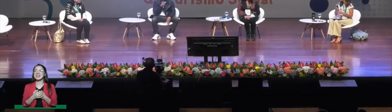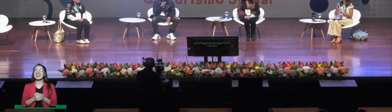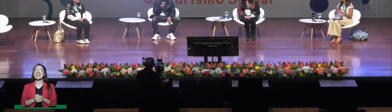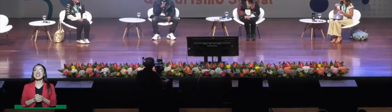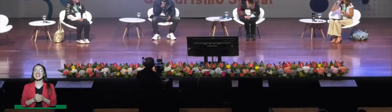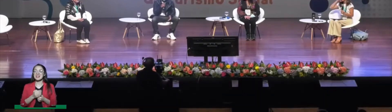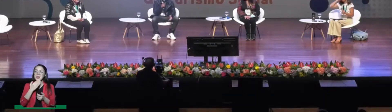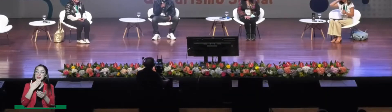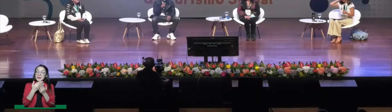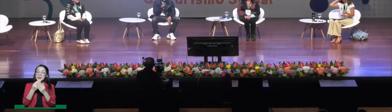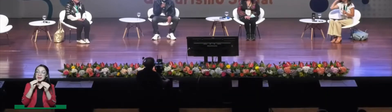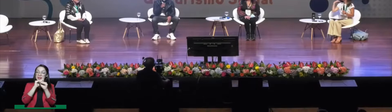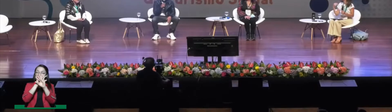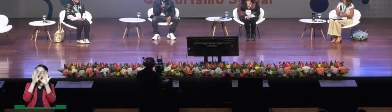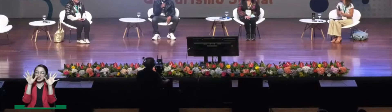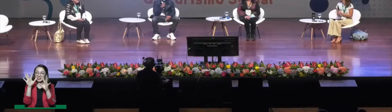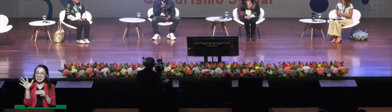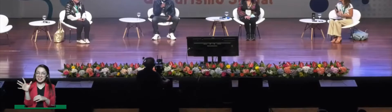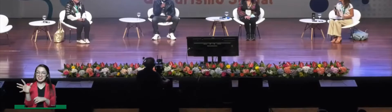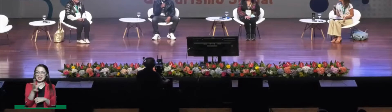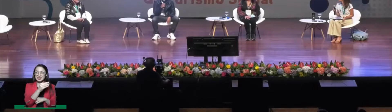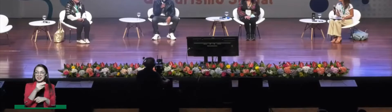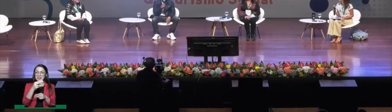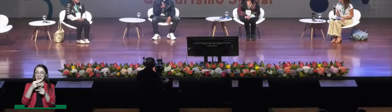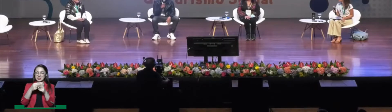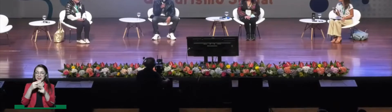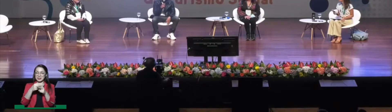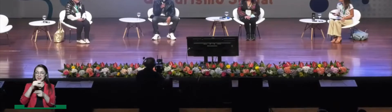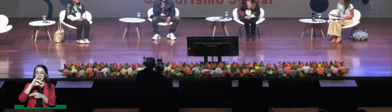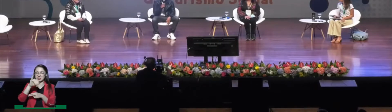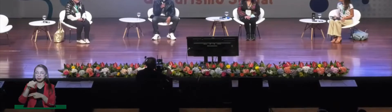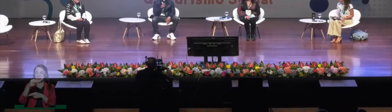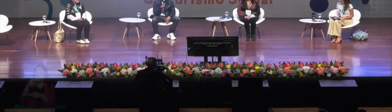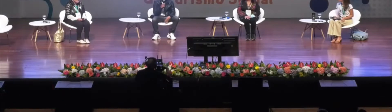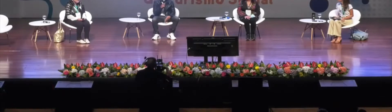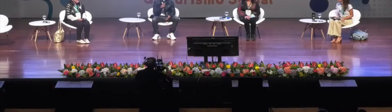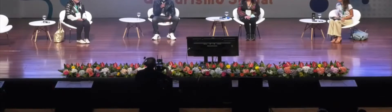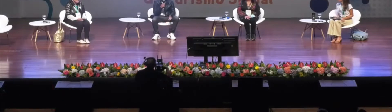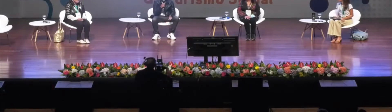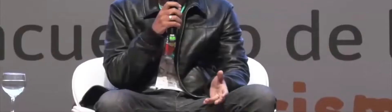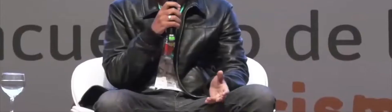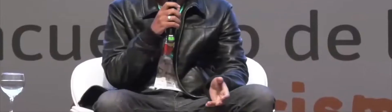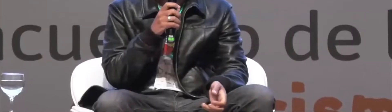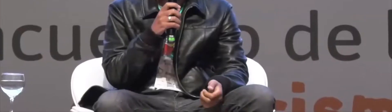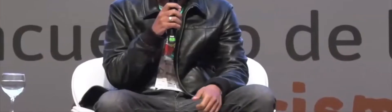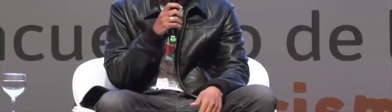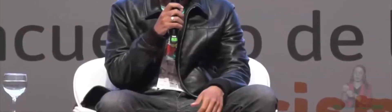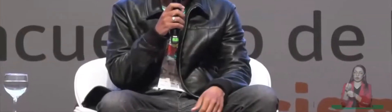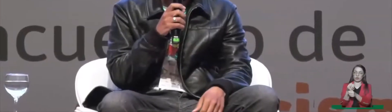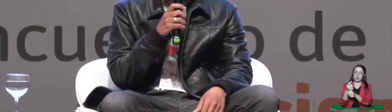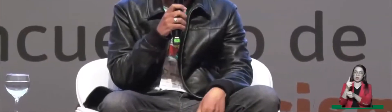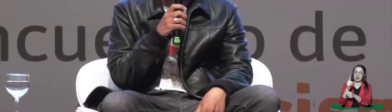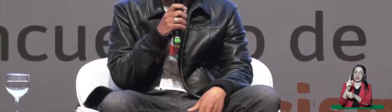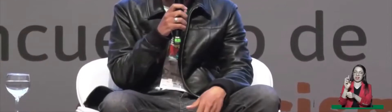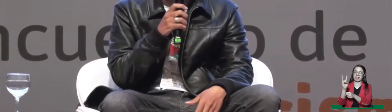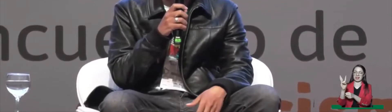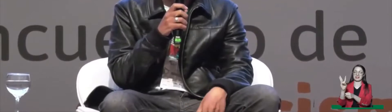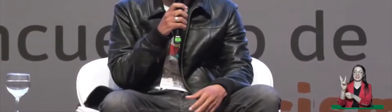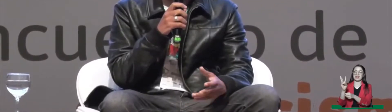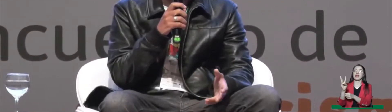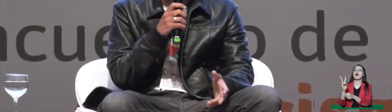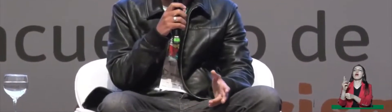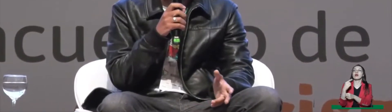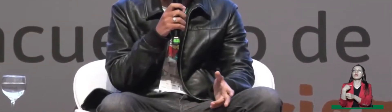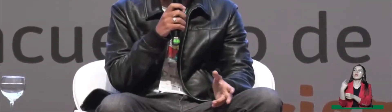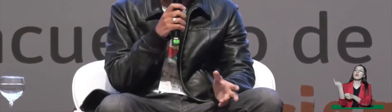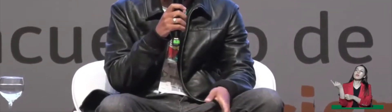muy buenos días para todos y todas mi nombre es jhon stiven vengo de la comuna 13 estoy más o